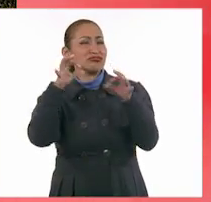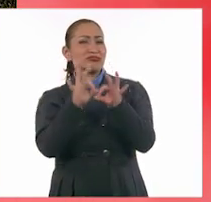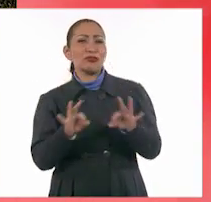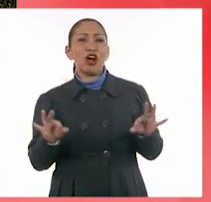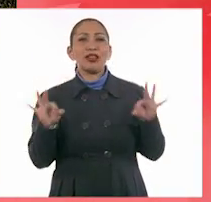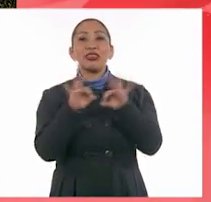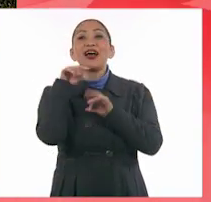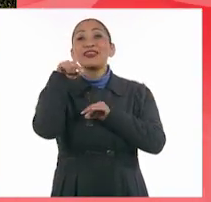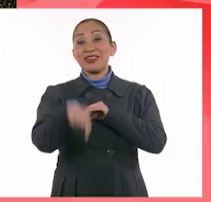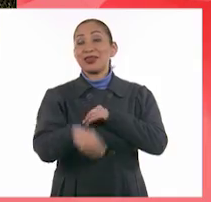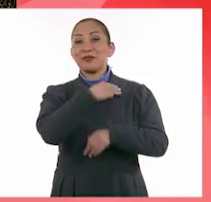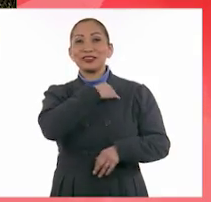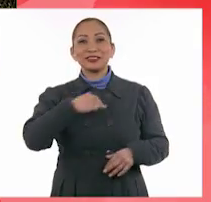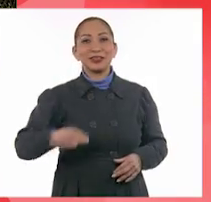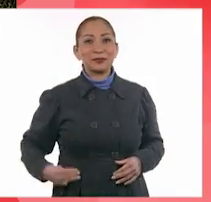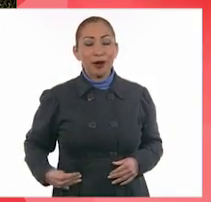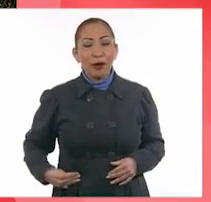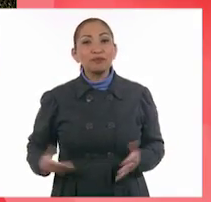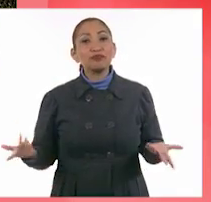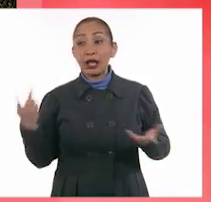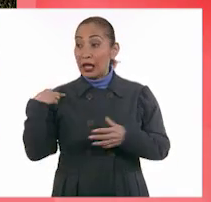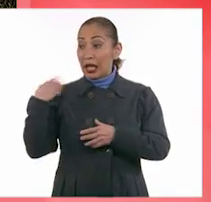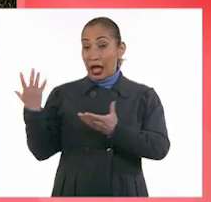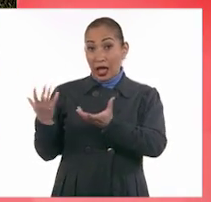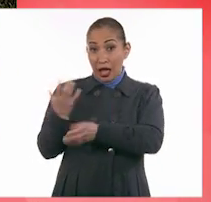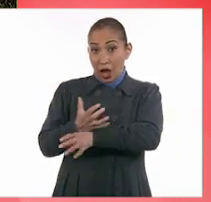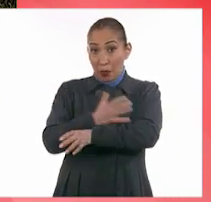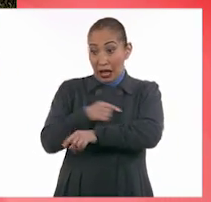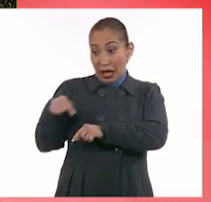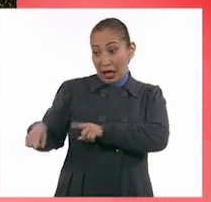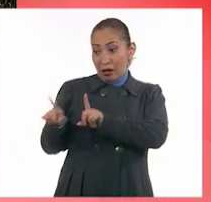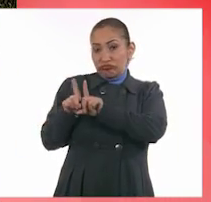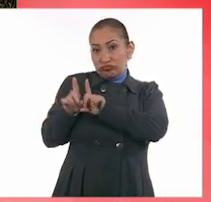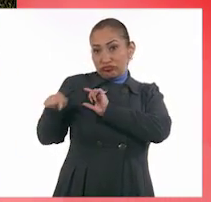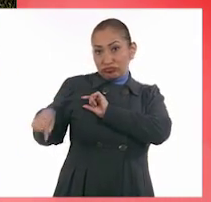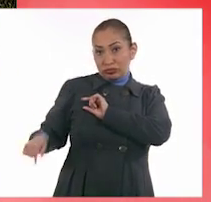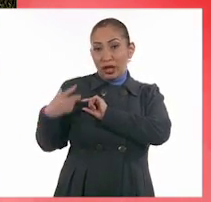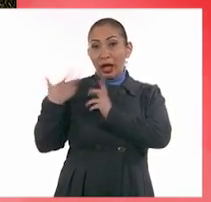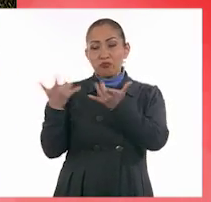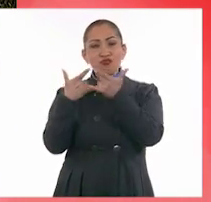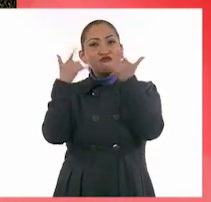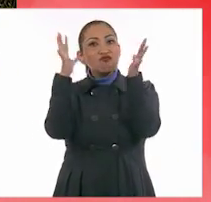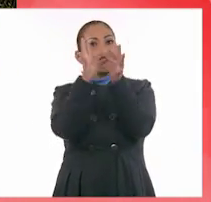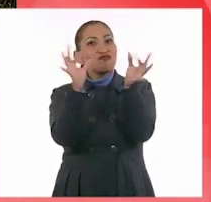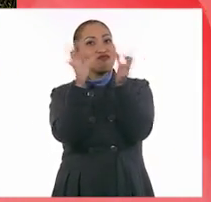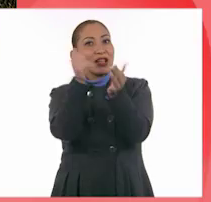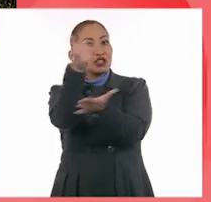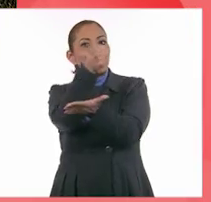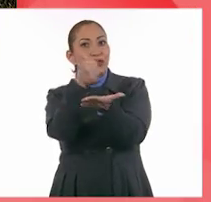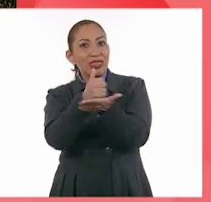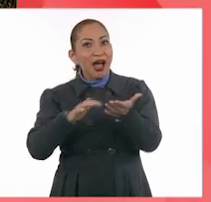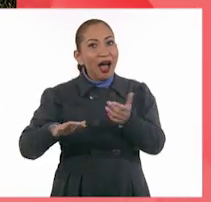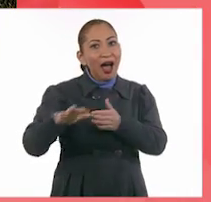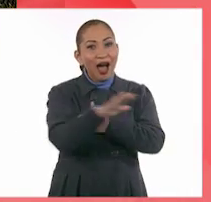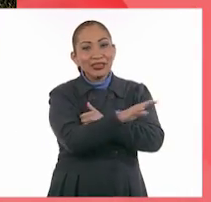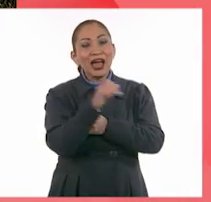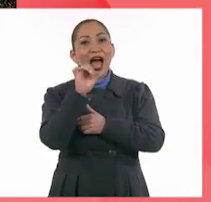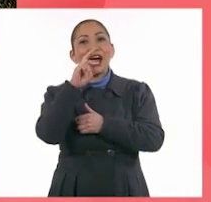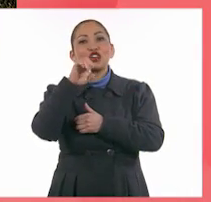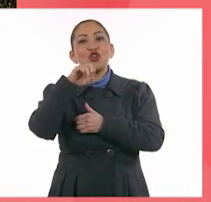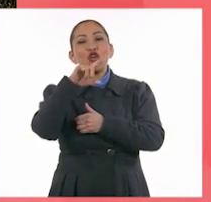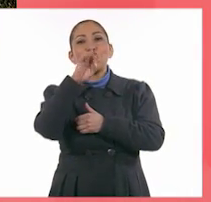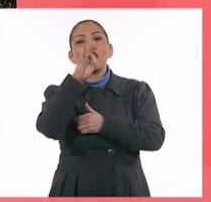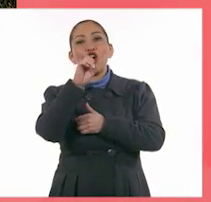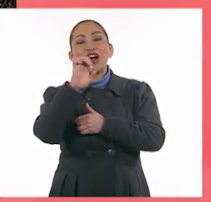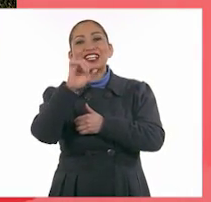emblemático aquí en este municipio, y se encuentra con nosotros nuestro cronista de la ciudad, Arnulfo Estrada.